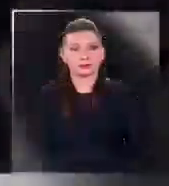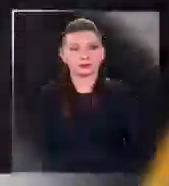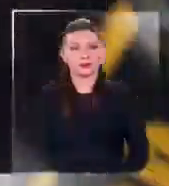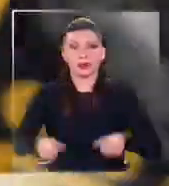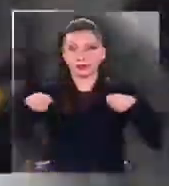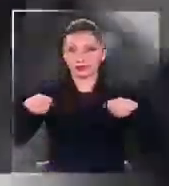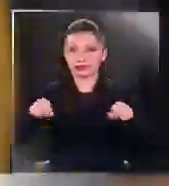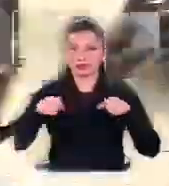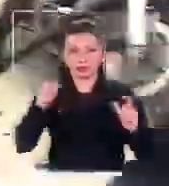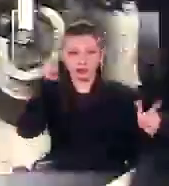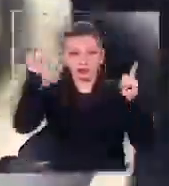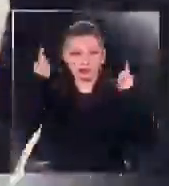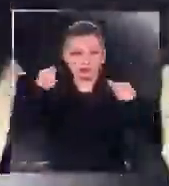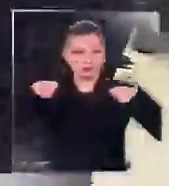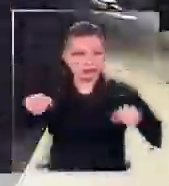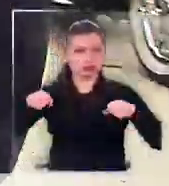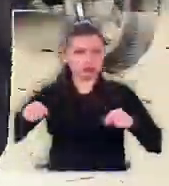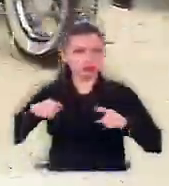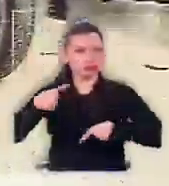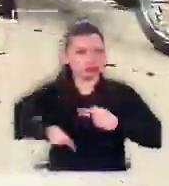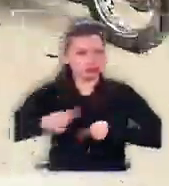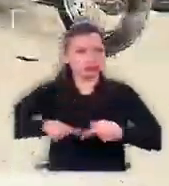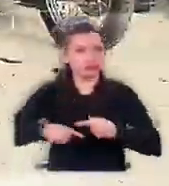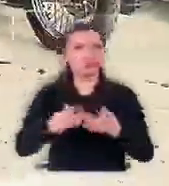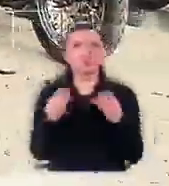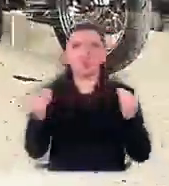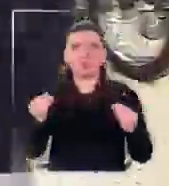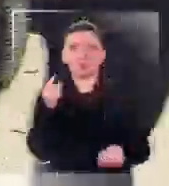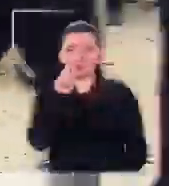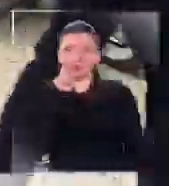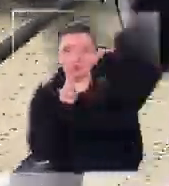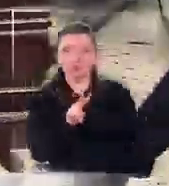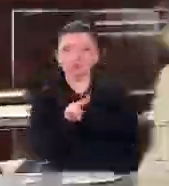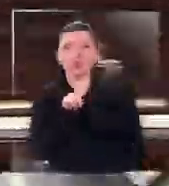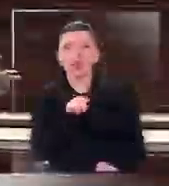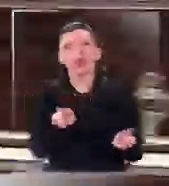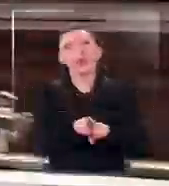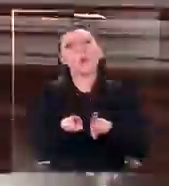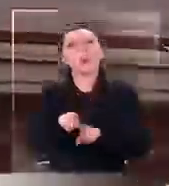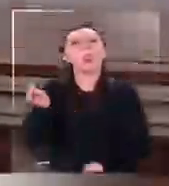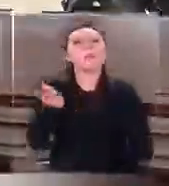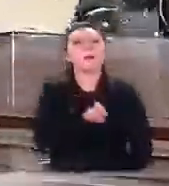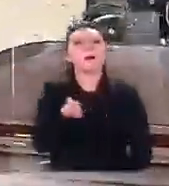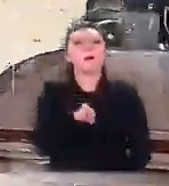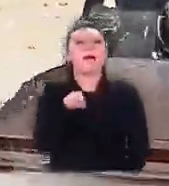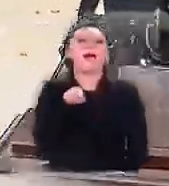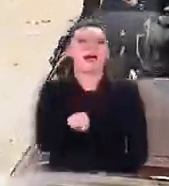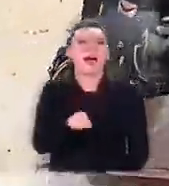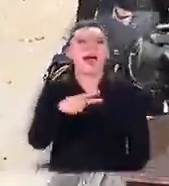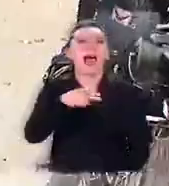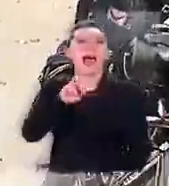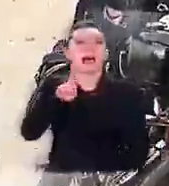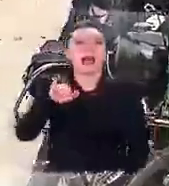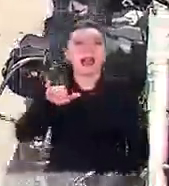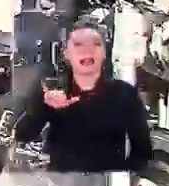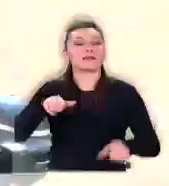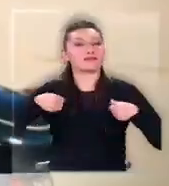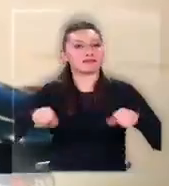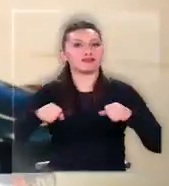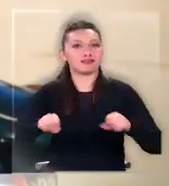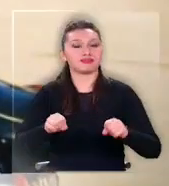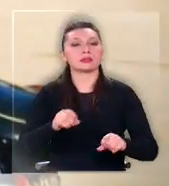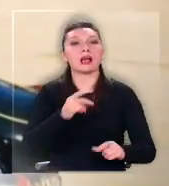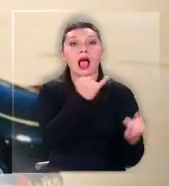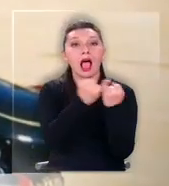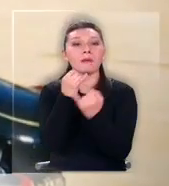Las motos rugen para despedir al que muchos identifican como el padre de las Harley Davidson en Chile. Sus amigos